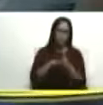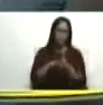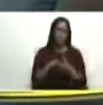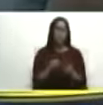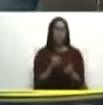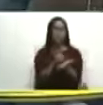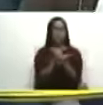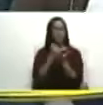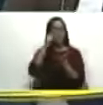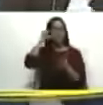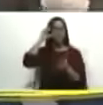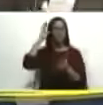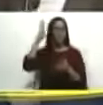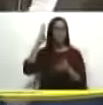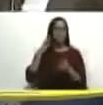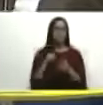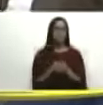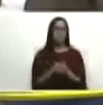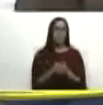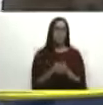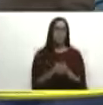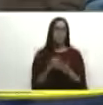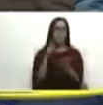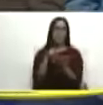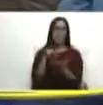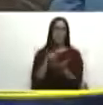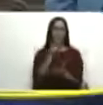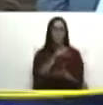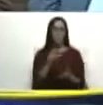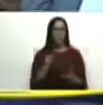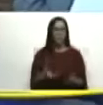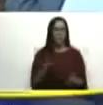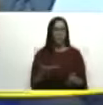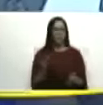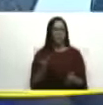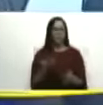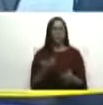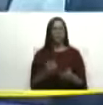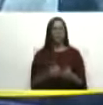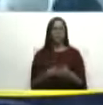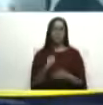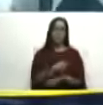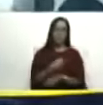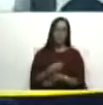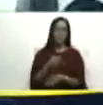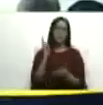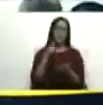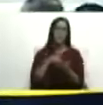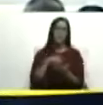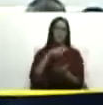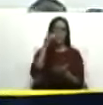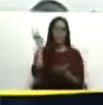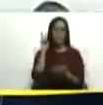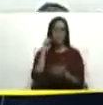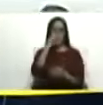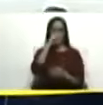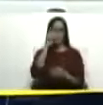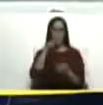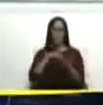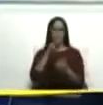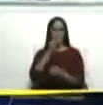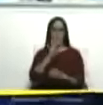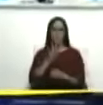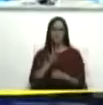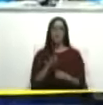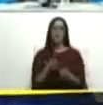de Dios y la llegada de importantes inversionistas que vienen llegando a Venezuela, el año 2024... en el Producto